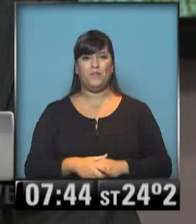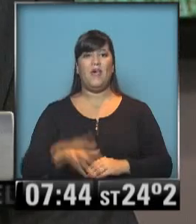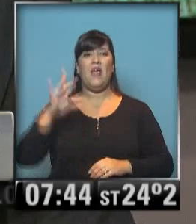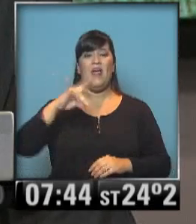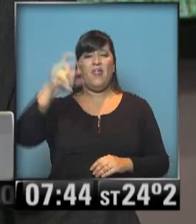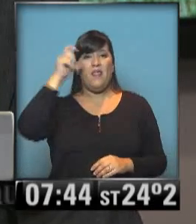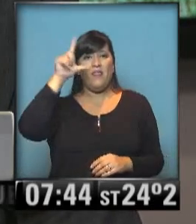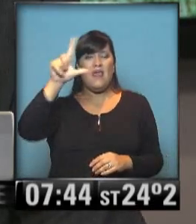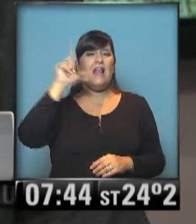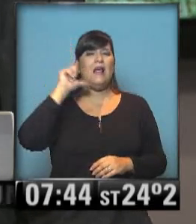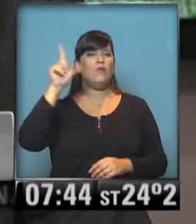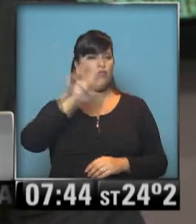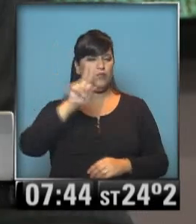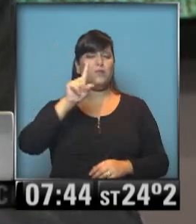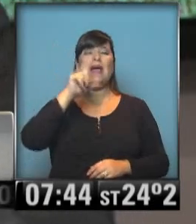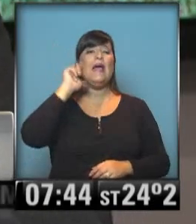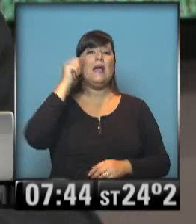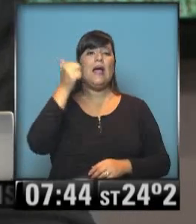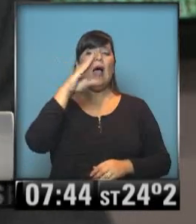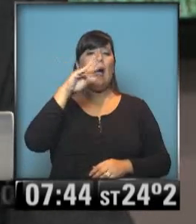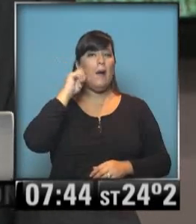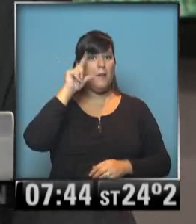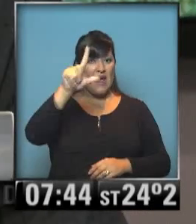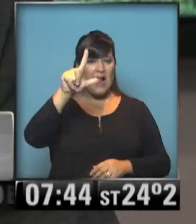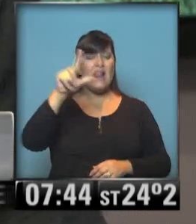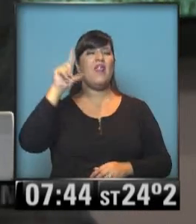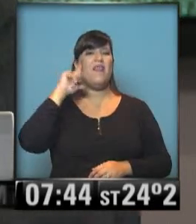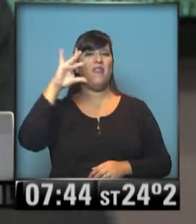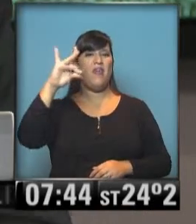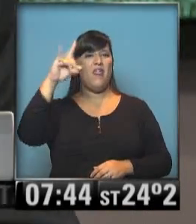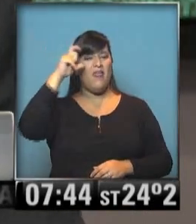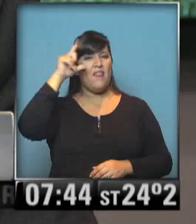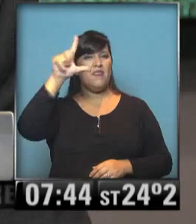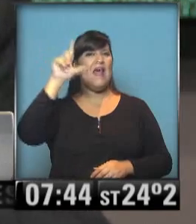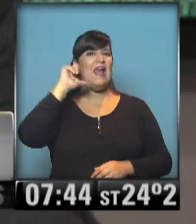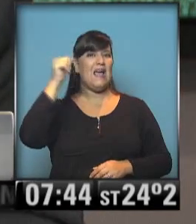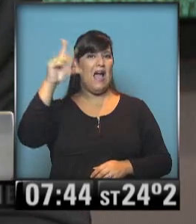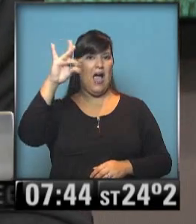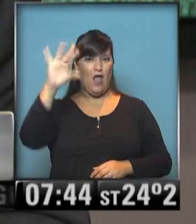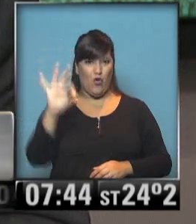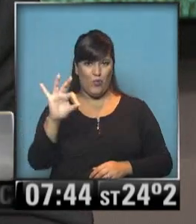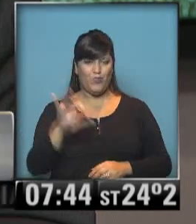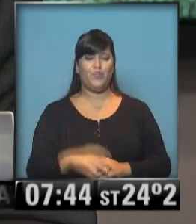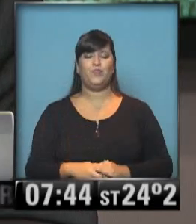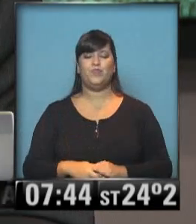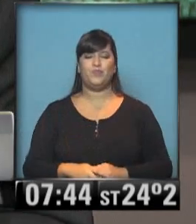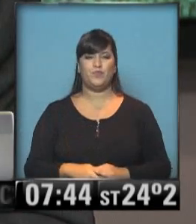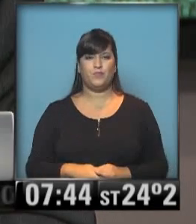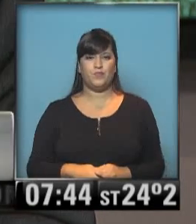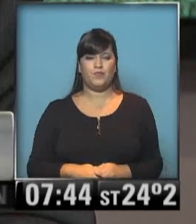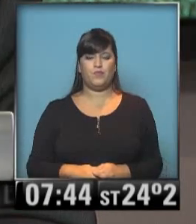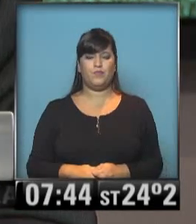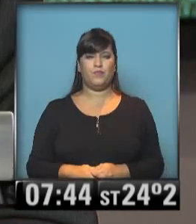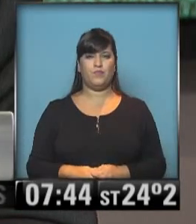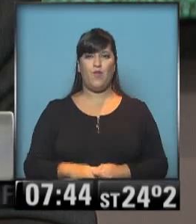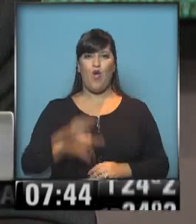fue Perdón Gabriel Delgado este lo estamos confundiendo con un economista que no tiene nada que ver con con Estas ideas Gabriel Delgado